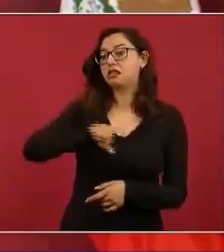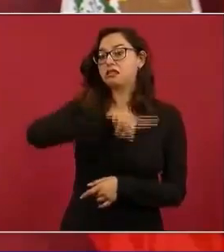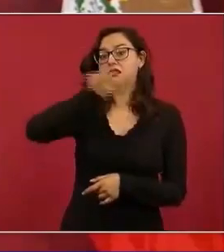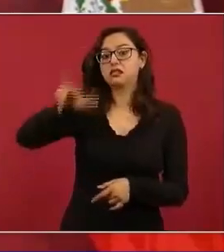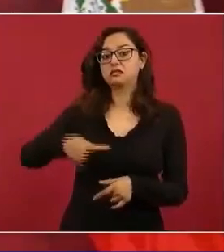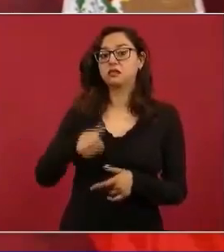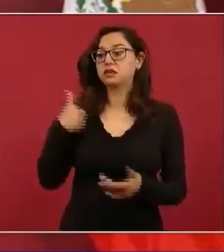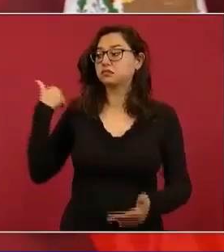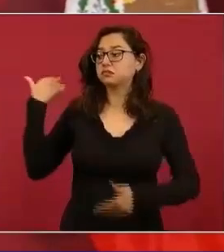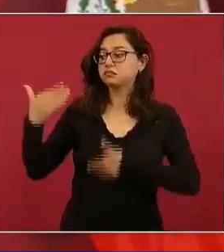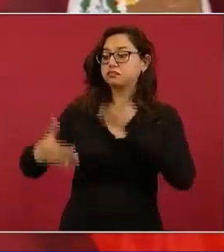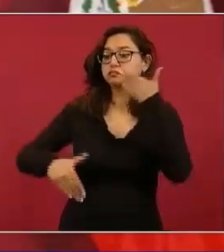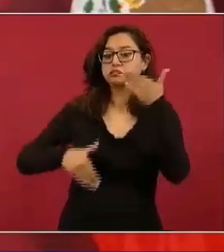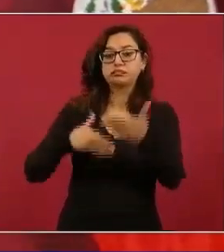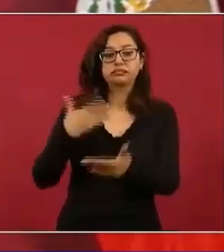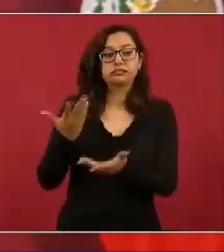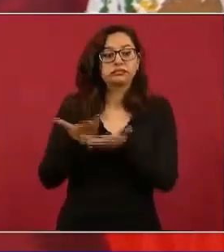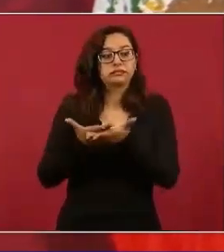tenían nada